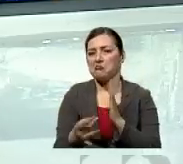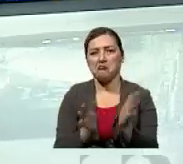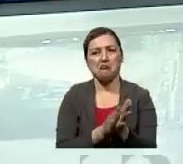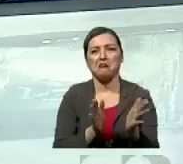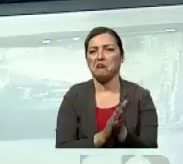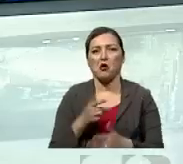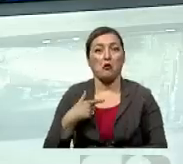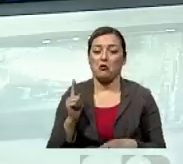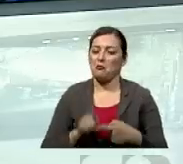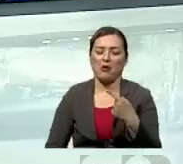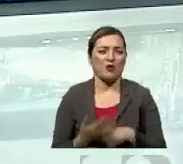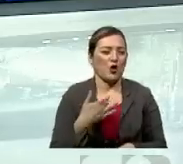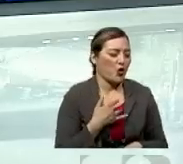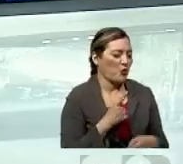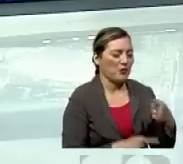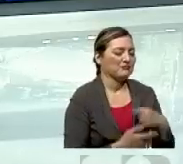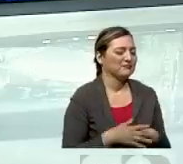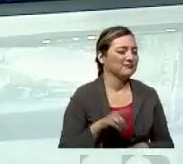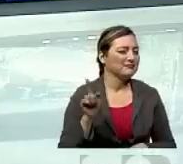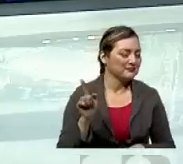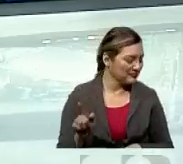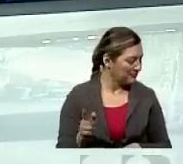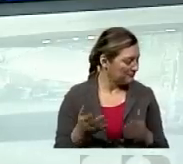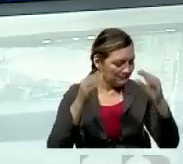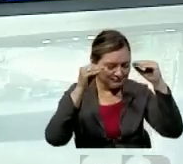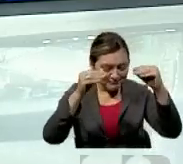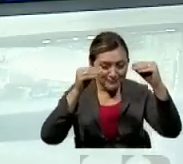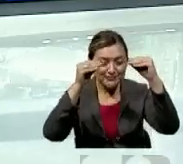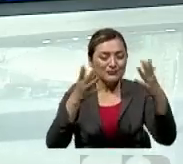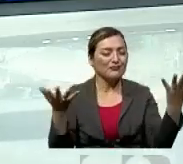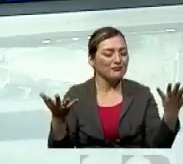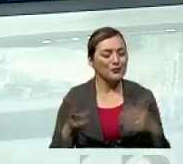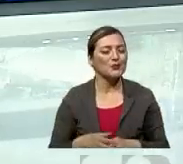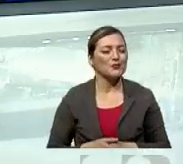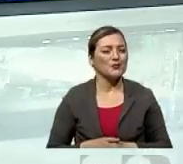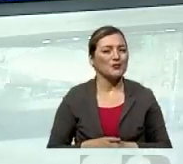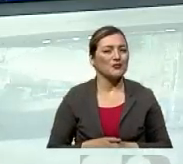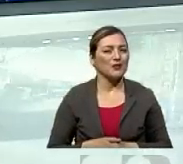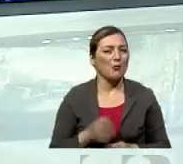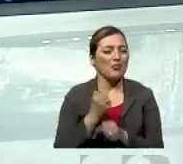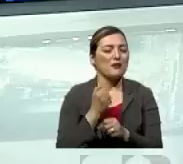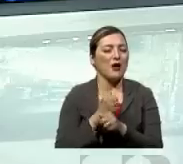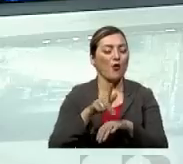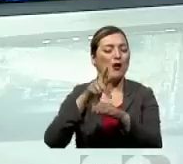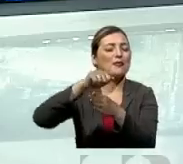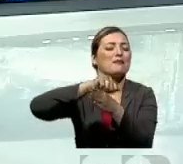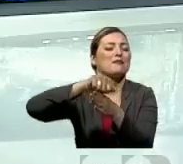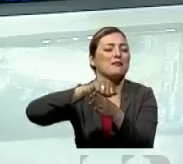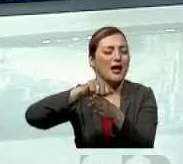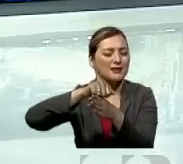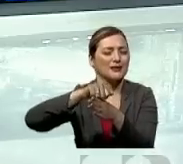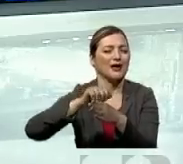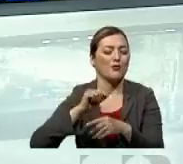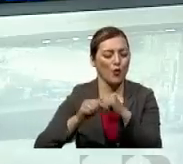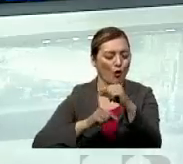podría. Yo no podría tampoco, pero sabes que él está ahí enseñando. Y evidentemente es un oficio que con práctica uno ya le va